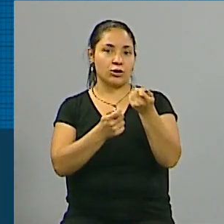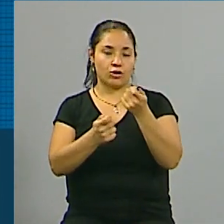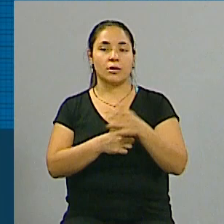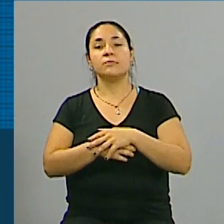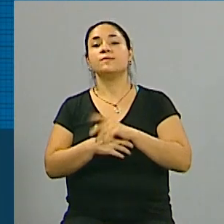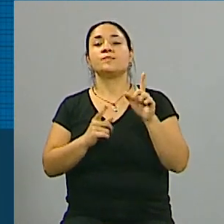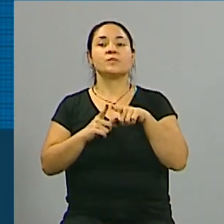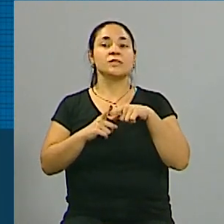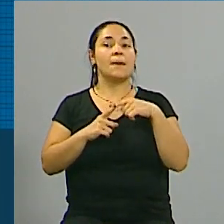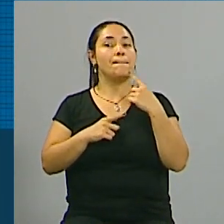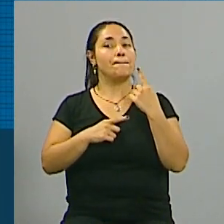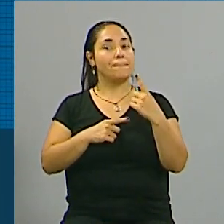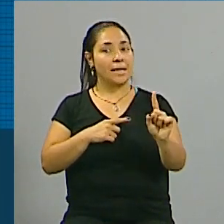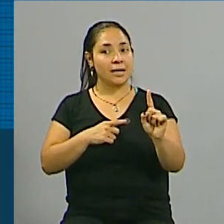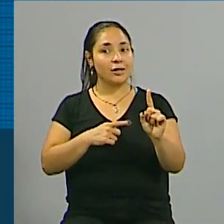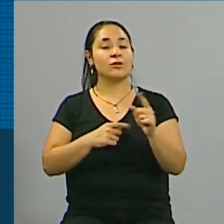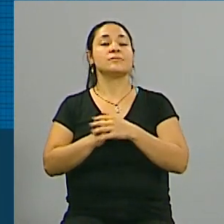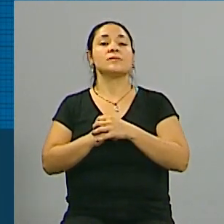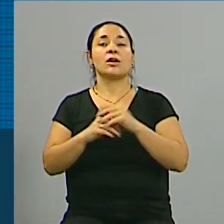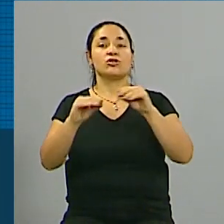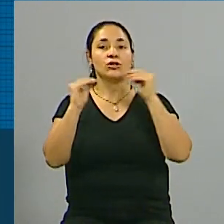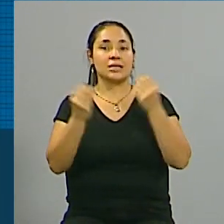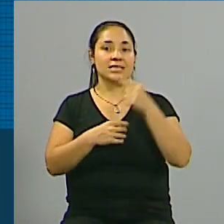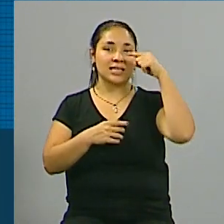gestión está calificada por el